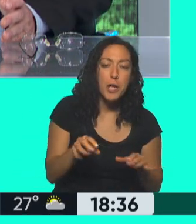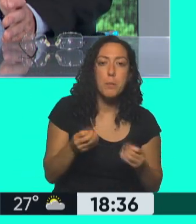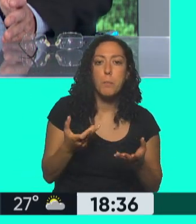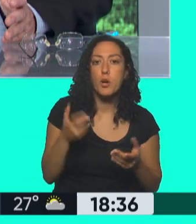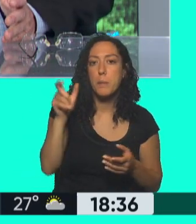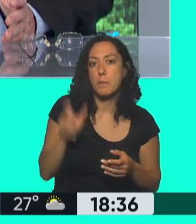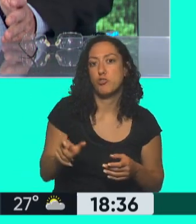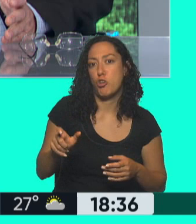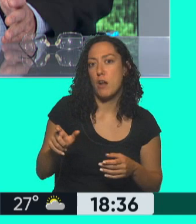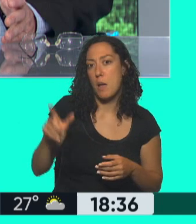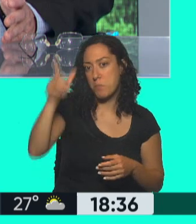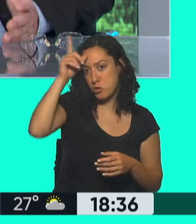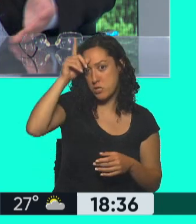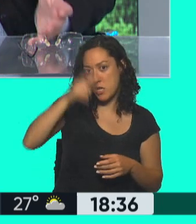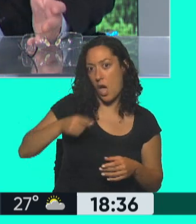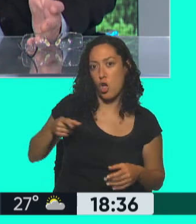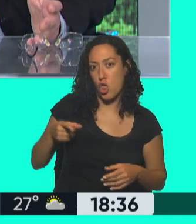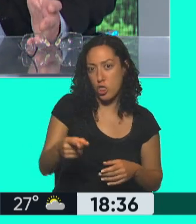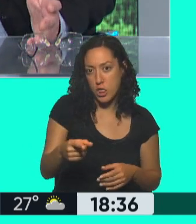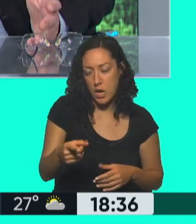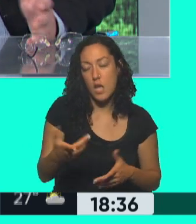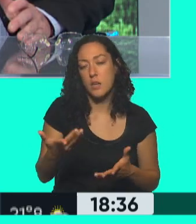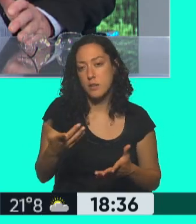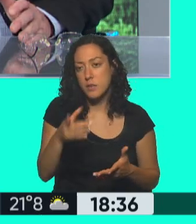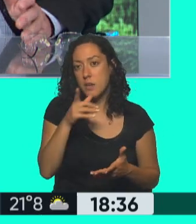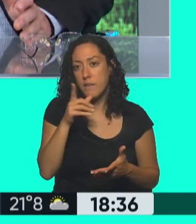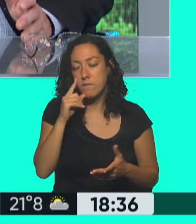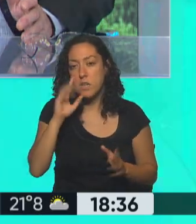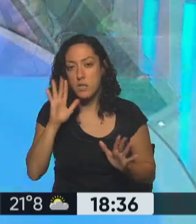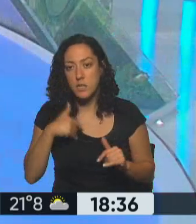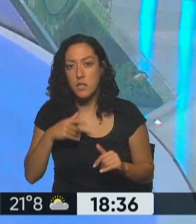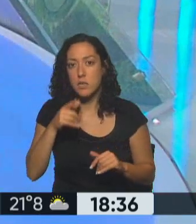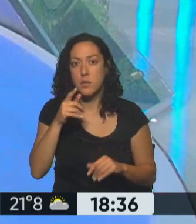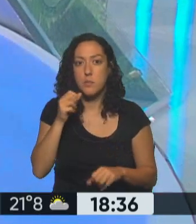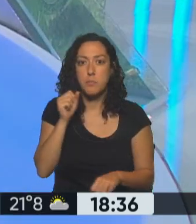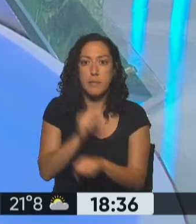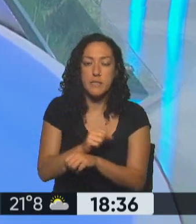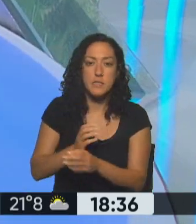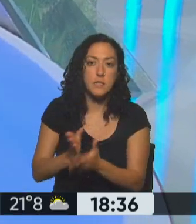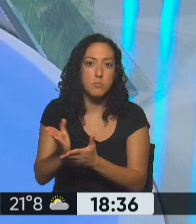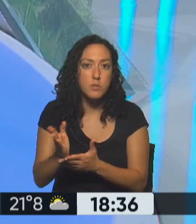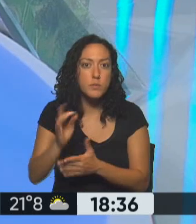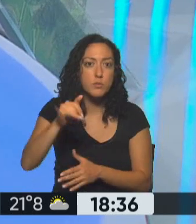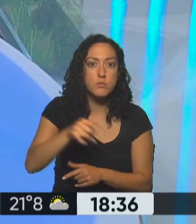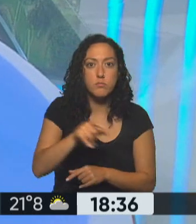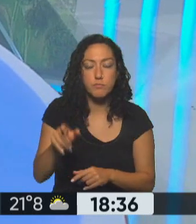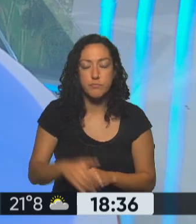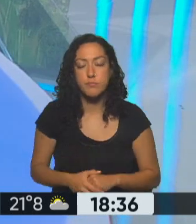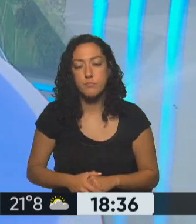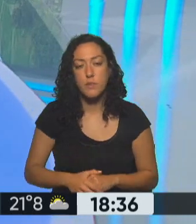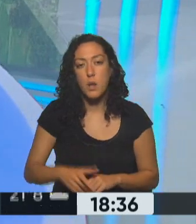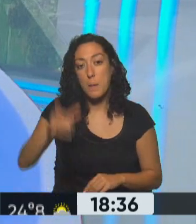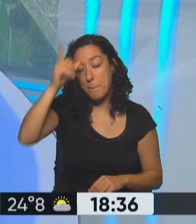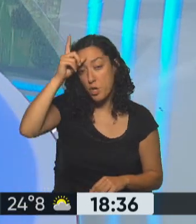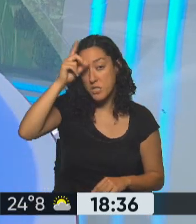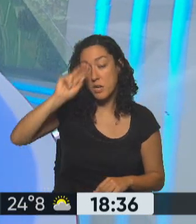un integrante de una fuerza de seguridad. La pena en expectativa para Valdés es la de prisión o reclusión perpetua. Además de esta policía que